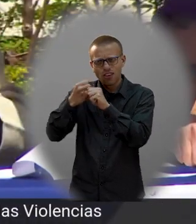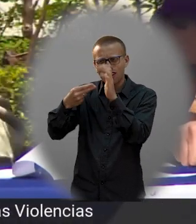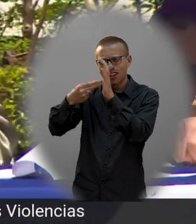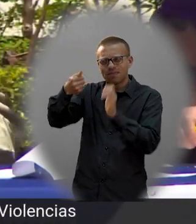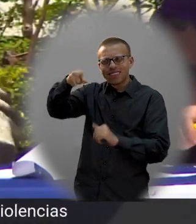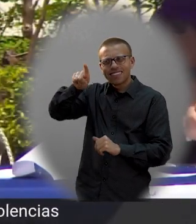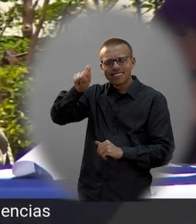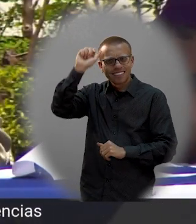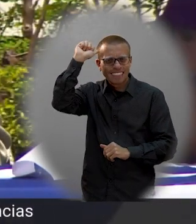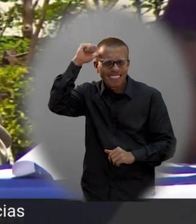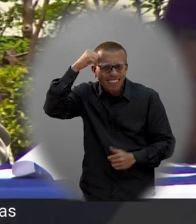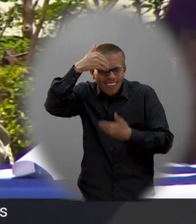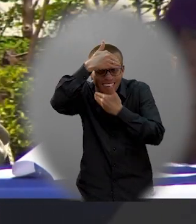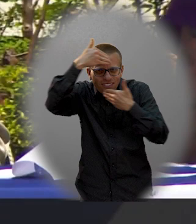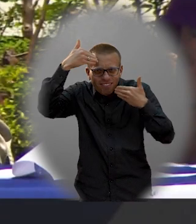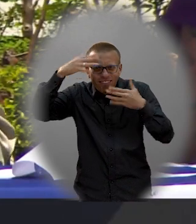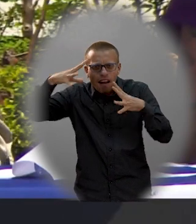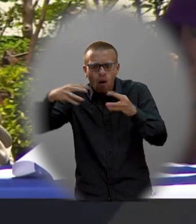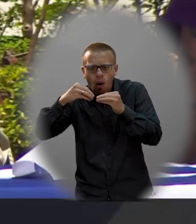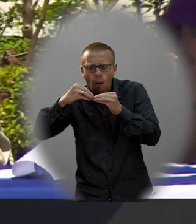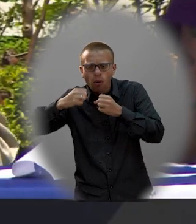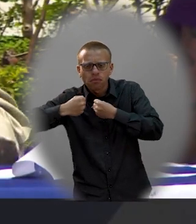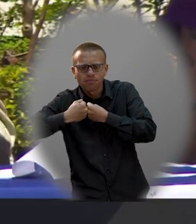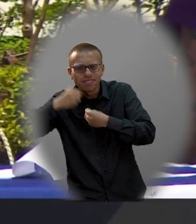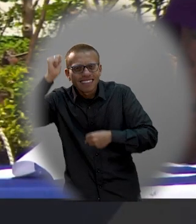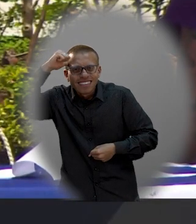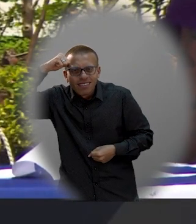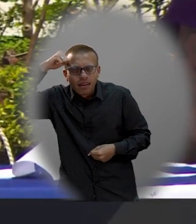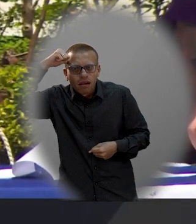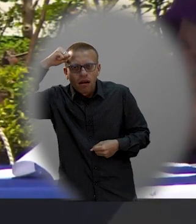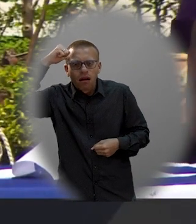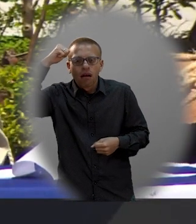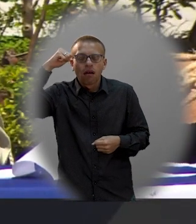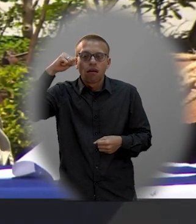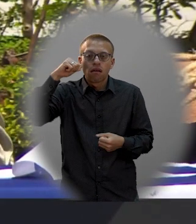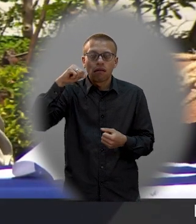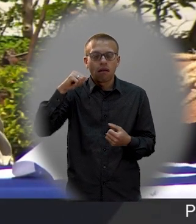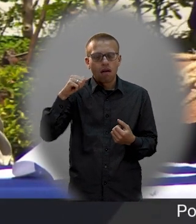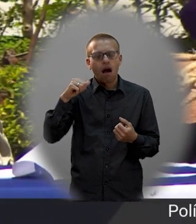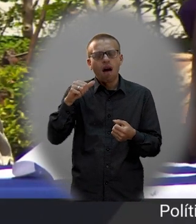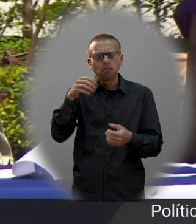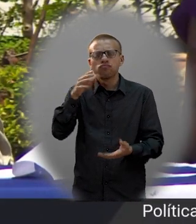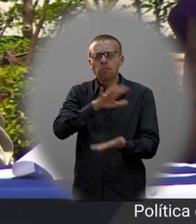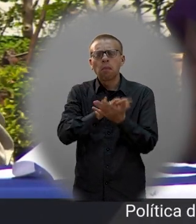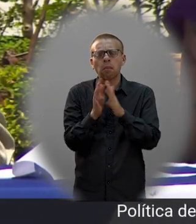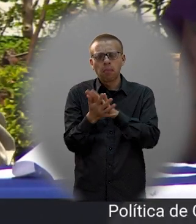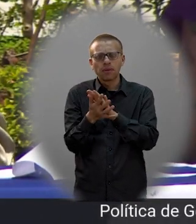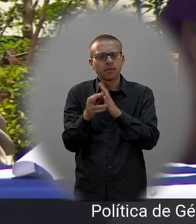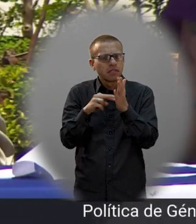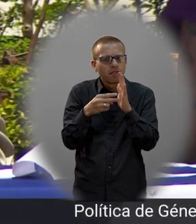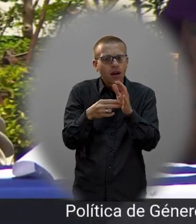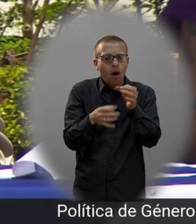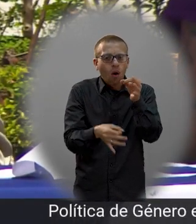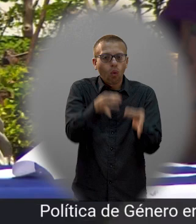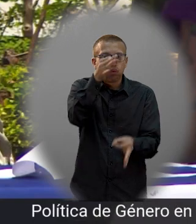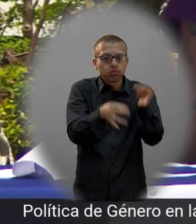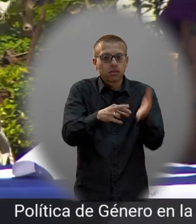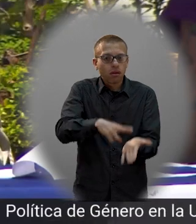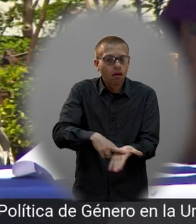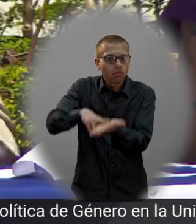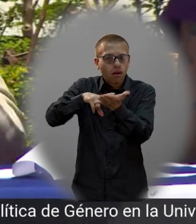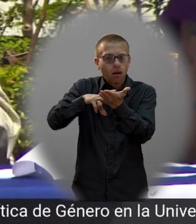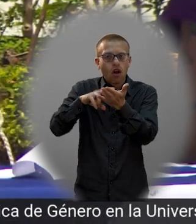justicia restaurativa era justicia o simplemente era impunidad. Creo que es un elemento central en el